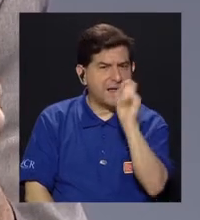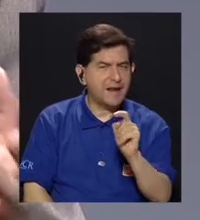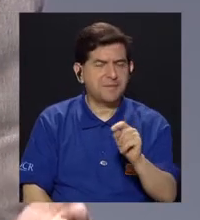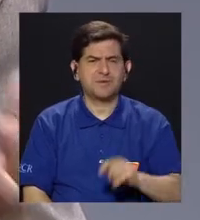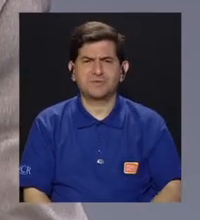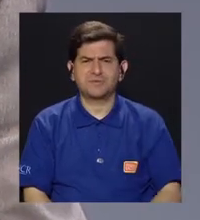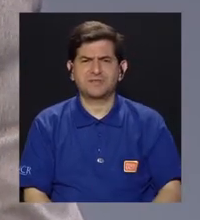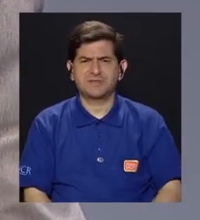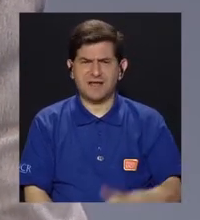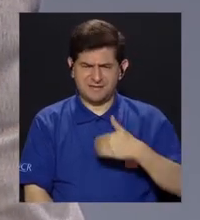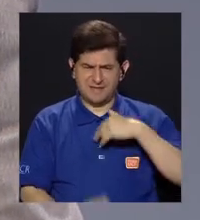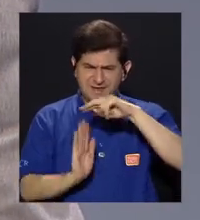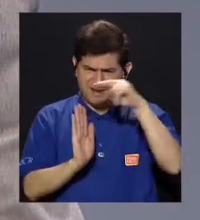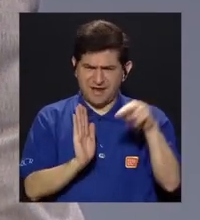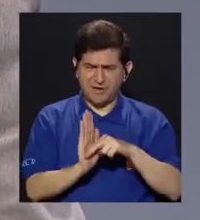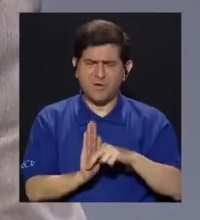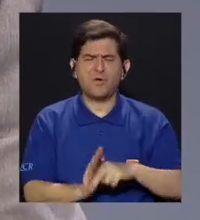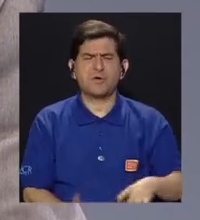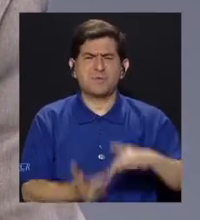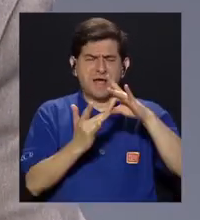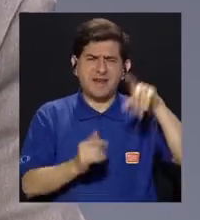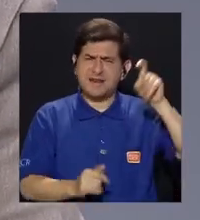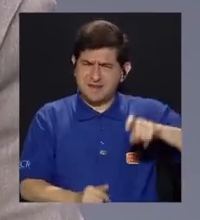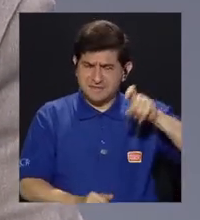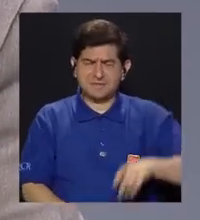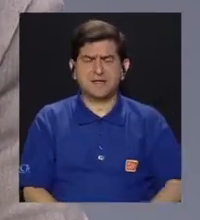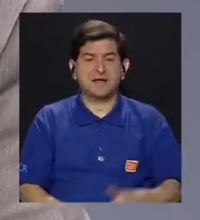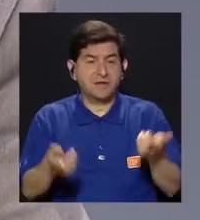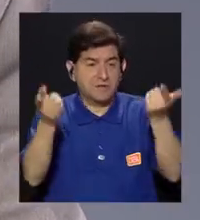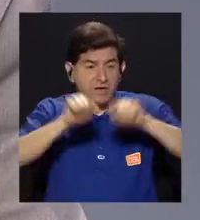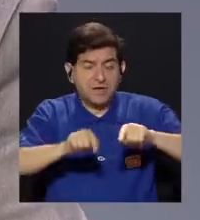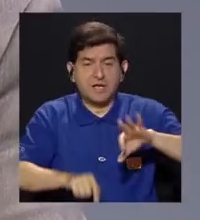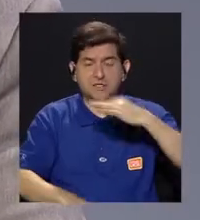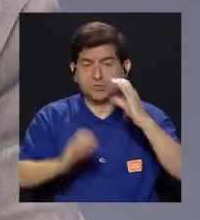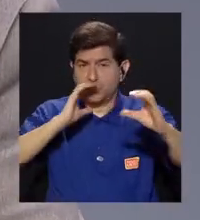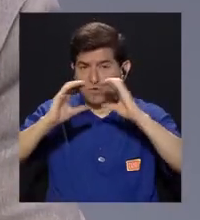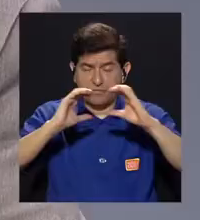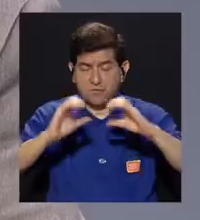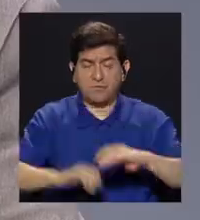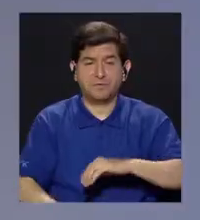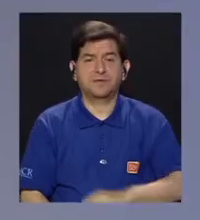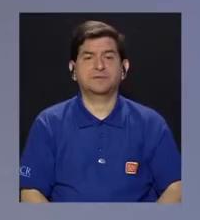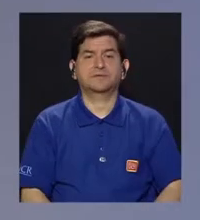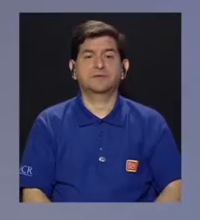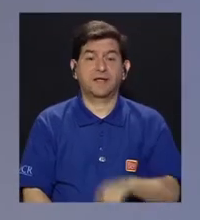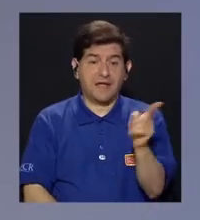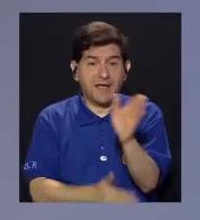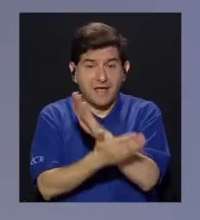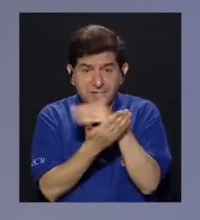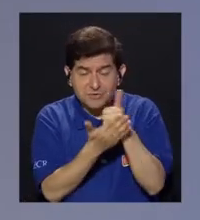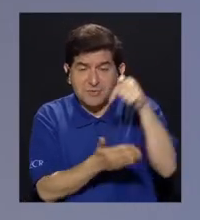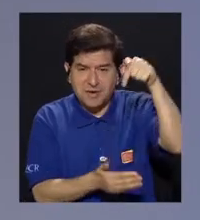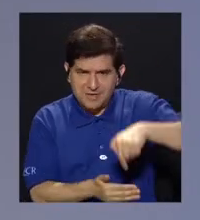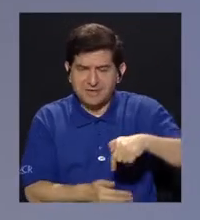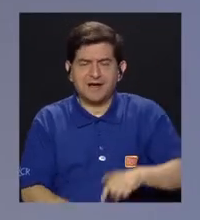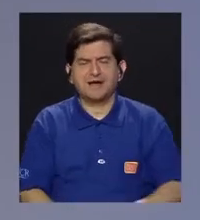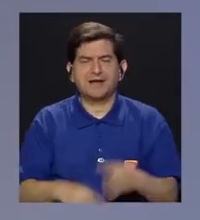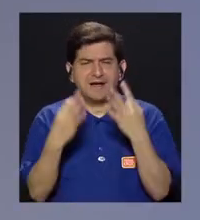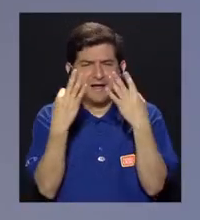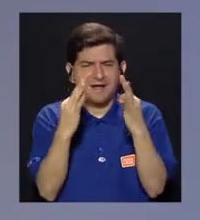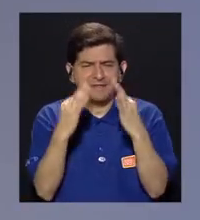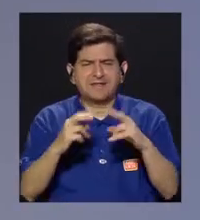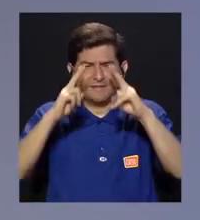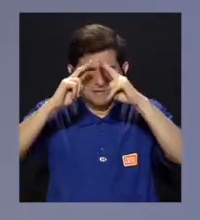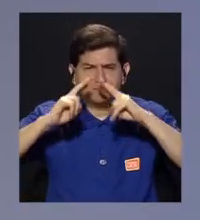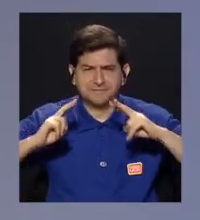pregunta deberíamos tener una norma especial cuando corresponda a medios de comunicación eso es en parte lo que tendremos que ahora un